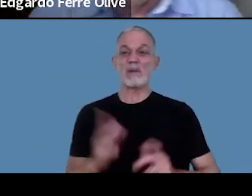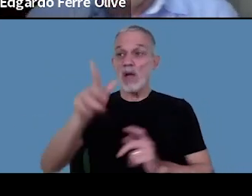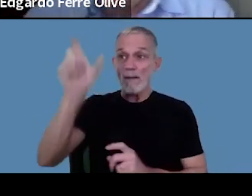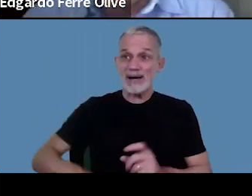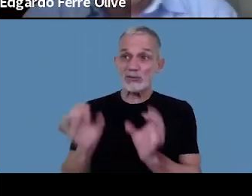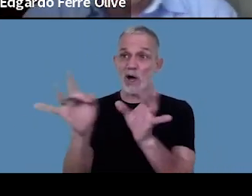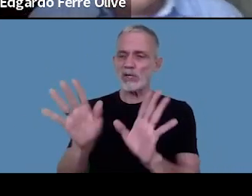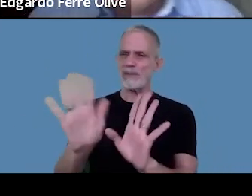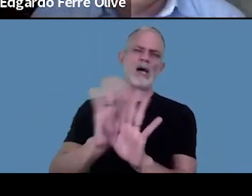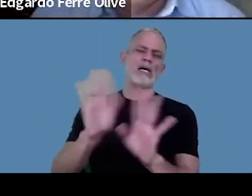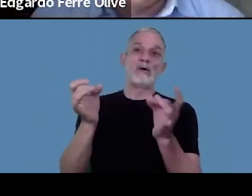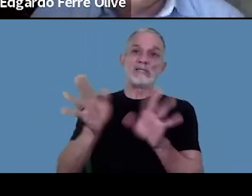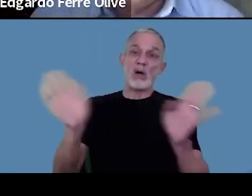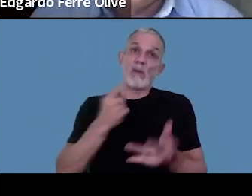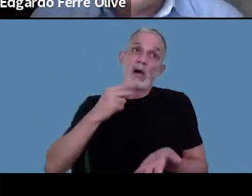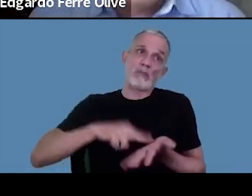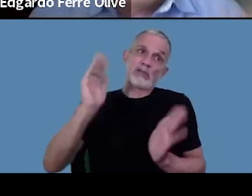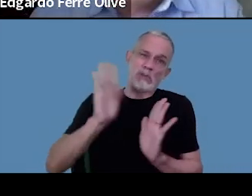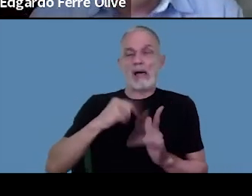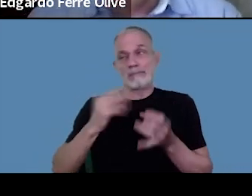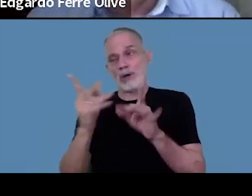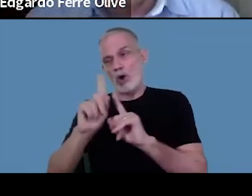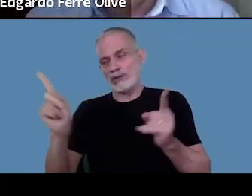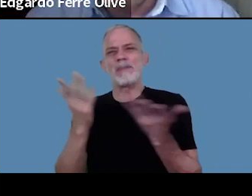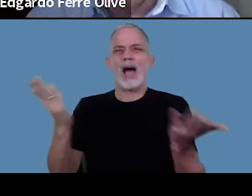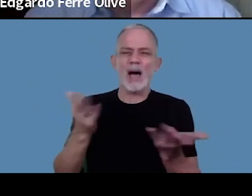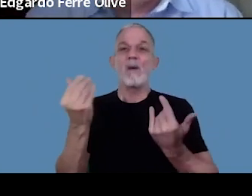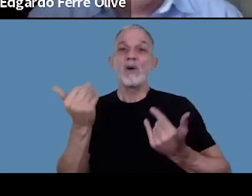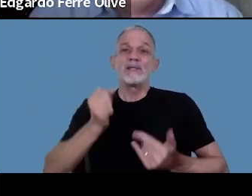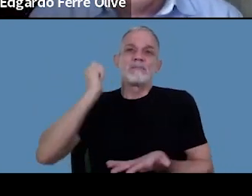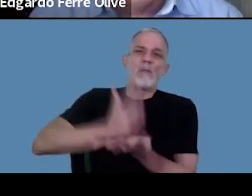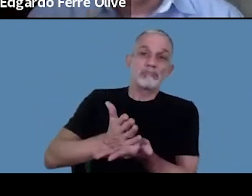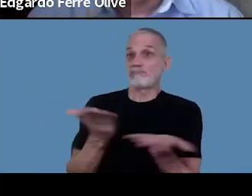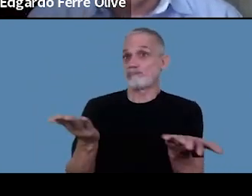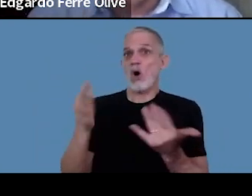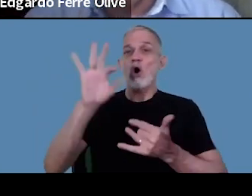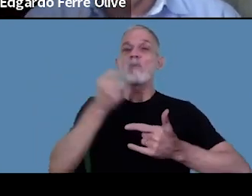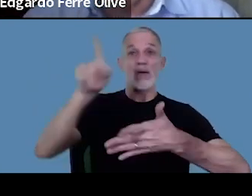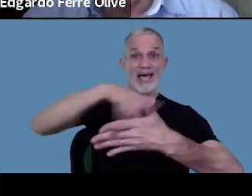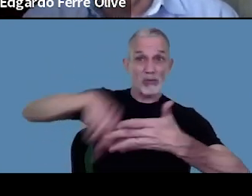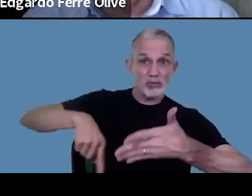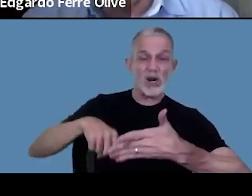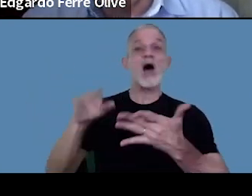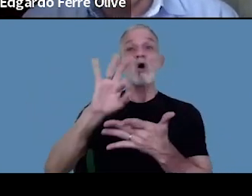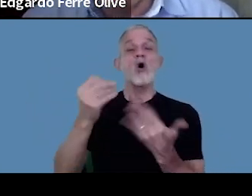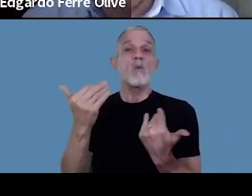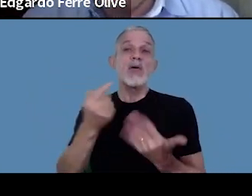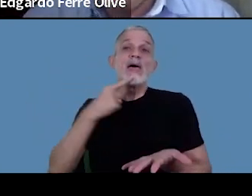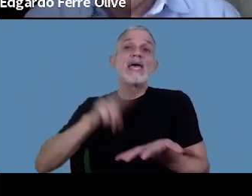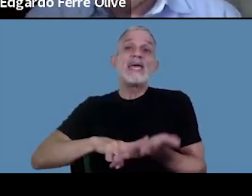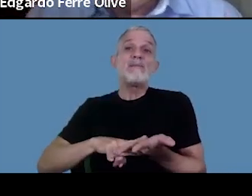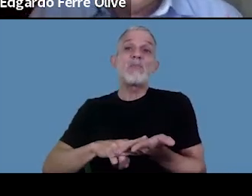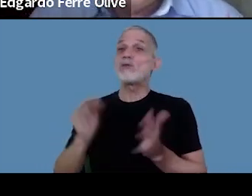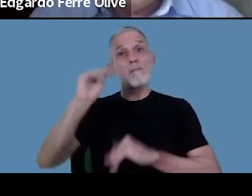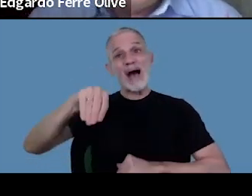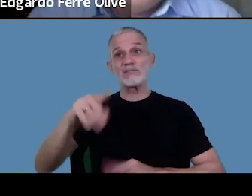deje de contaminar. ¿Cómo va a dejar de contaminar? Se le puede aplicar una sanción administrativa, se lo puede clausurar, pero también se le puede aplicar un impuesto ambiental.